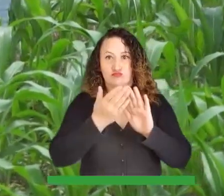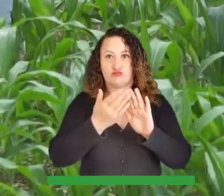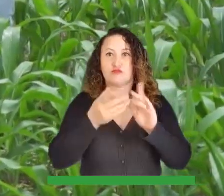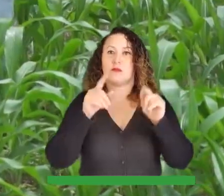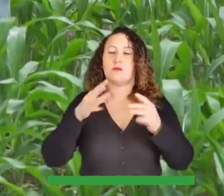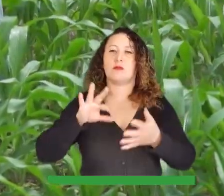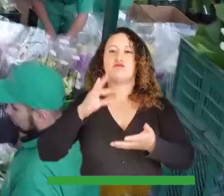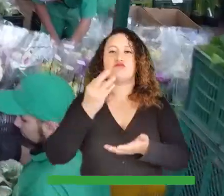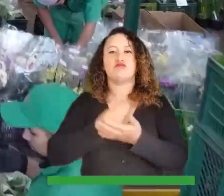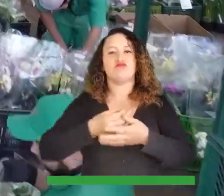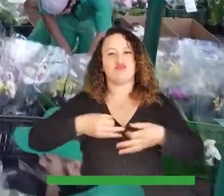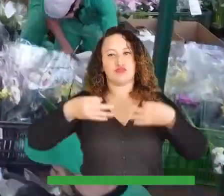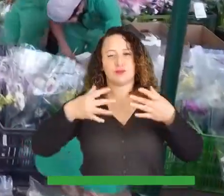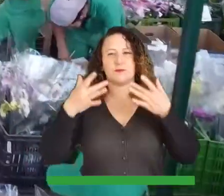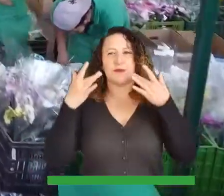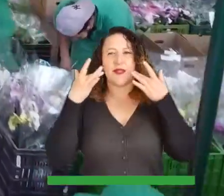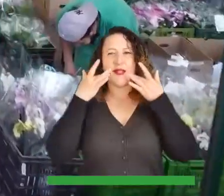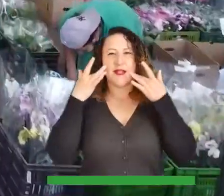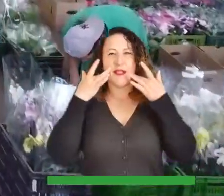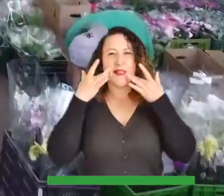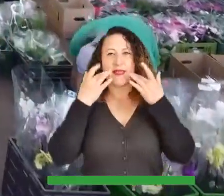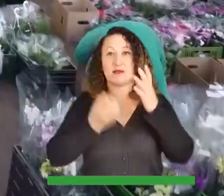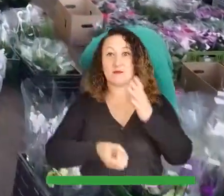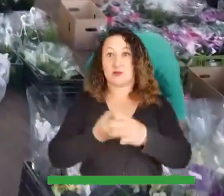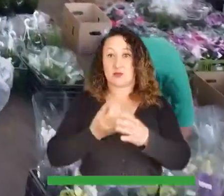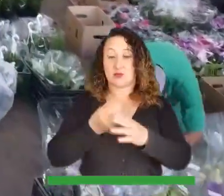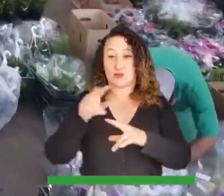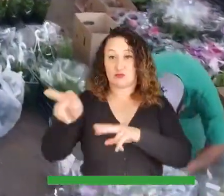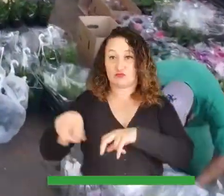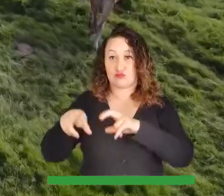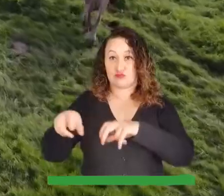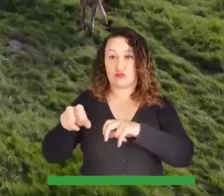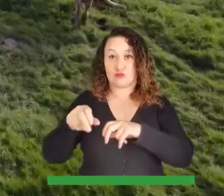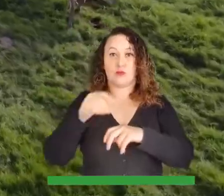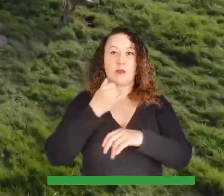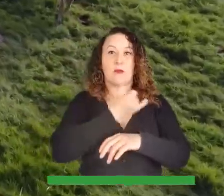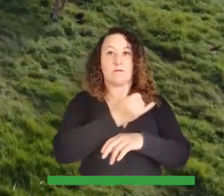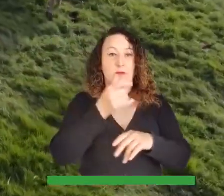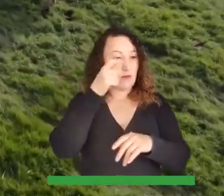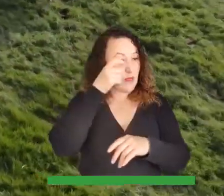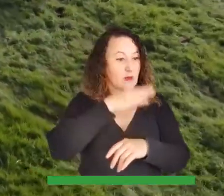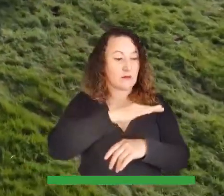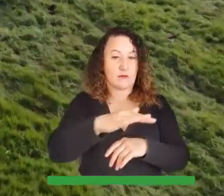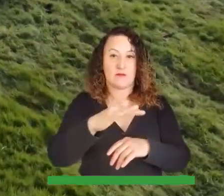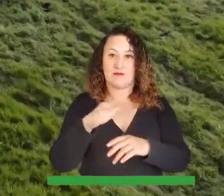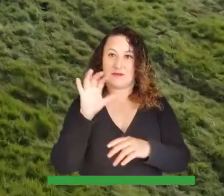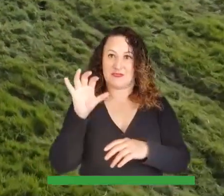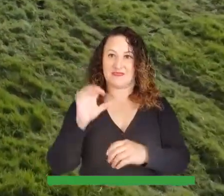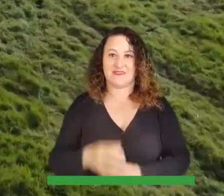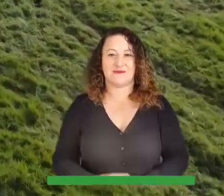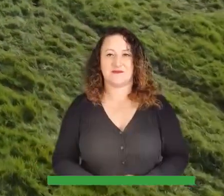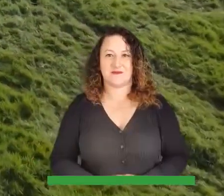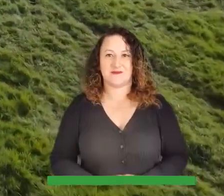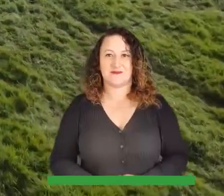enfrentarlas y garantizamos la sanidad en la producción agrícola y pecuaria del país.